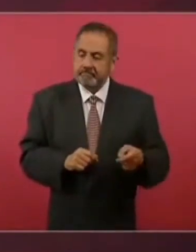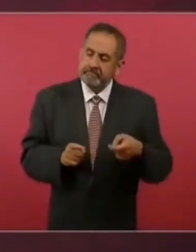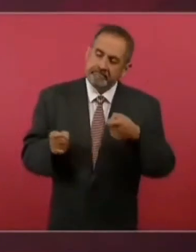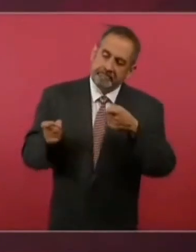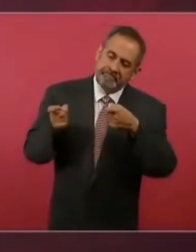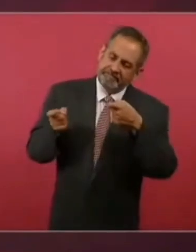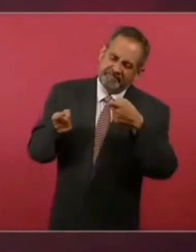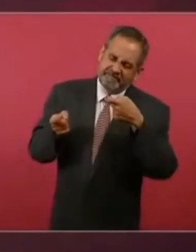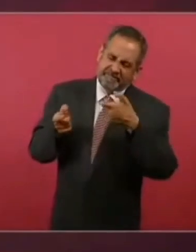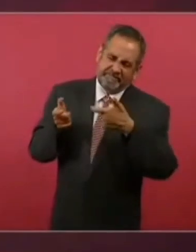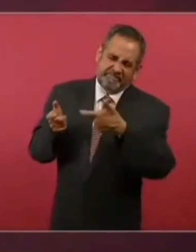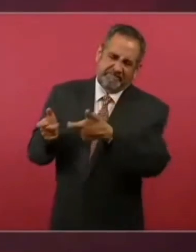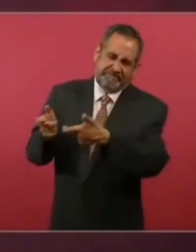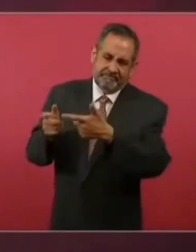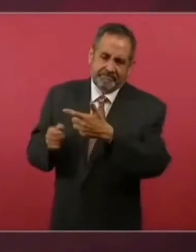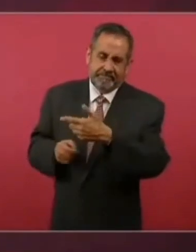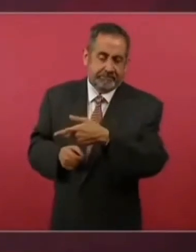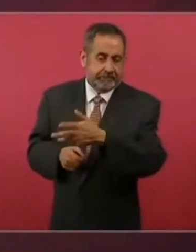y